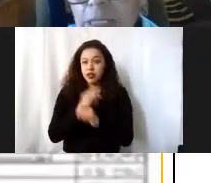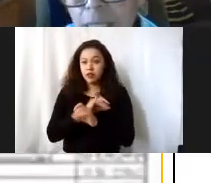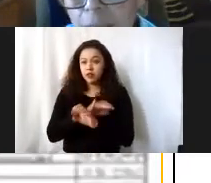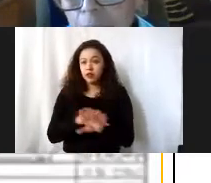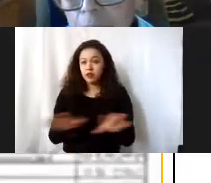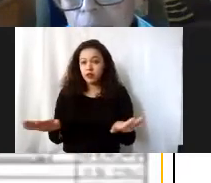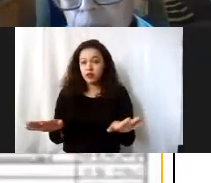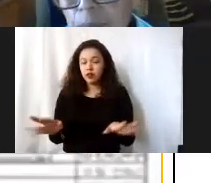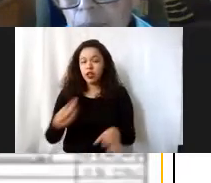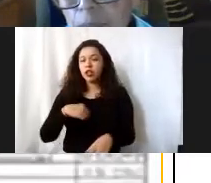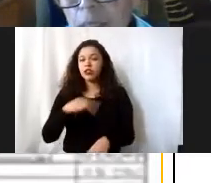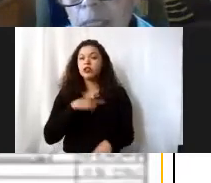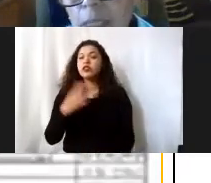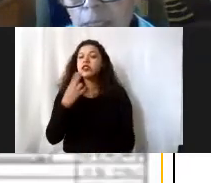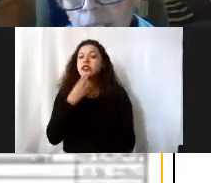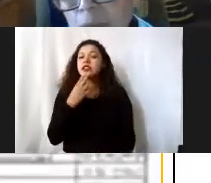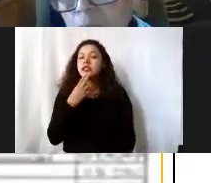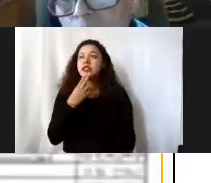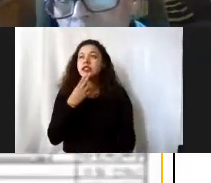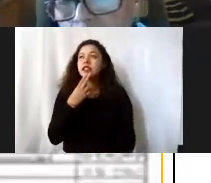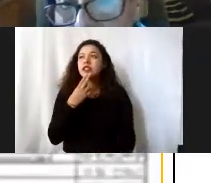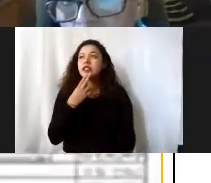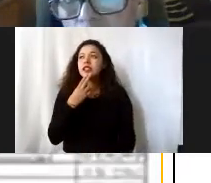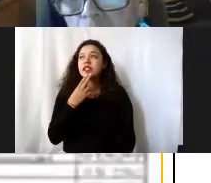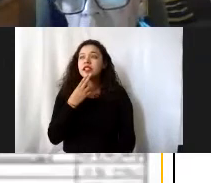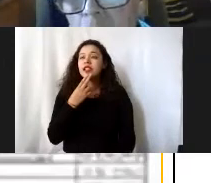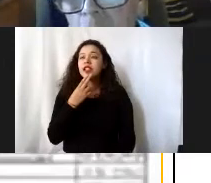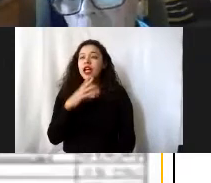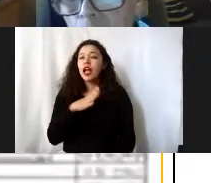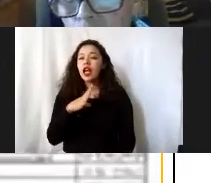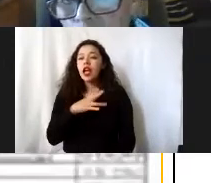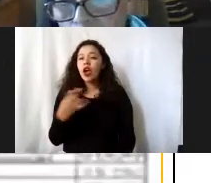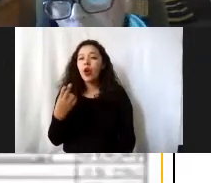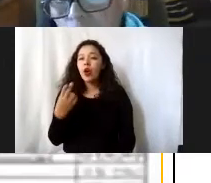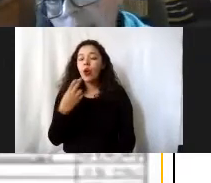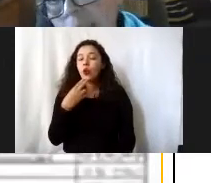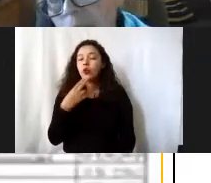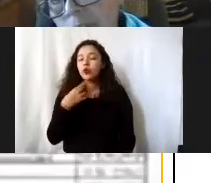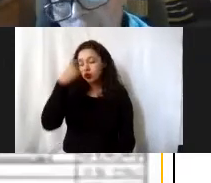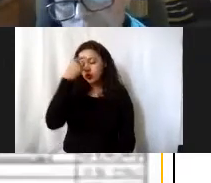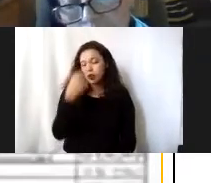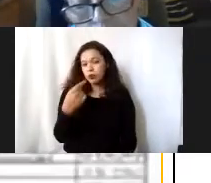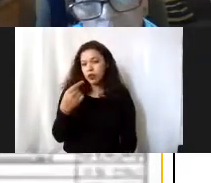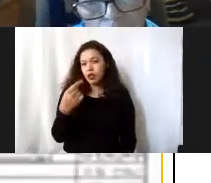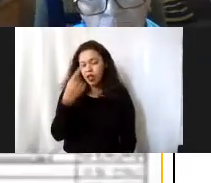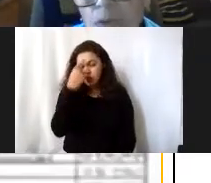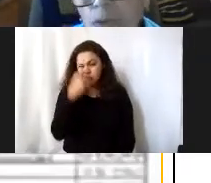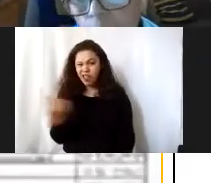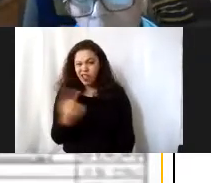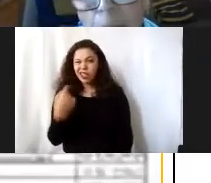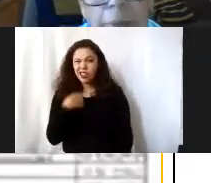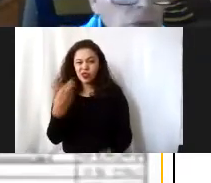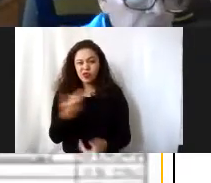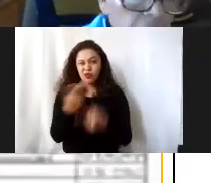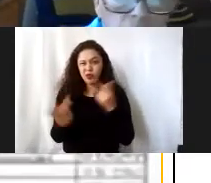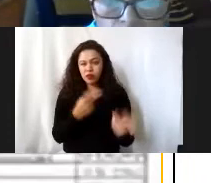nos sirvan, que tengan una aplicación en cuanto a ¿para qué estoy haciendo este estudio? No voy